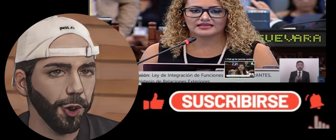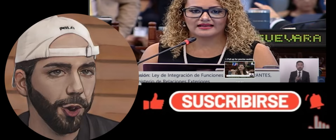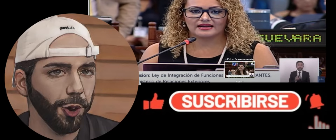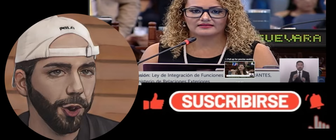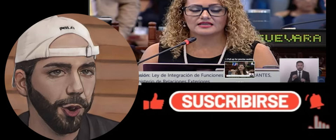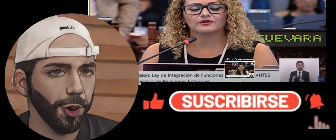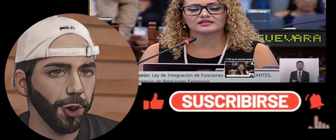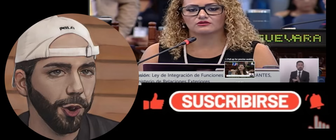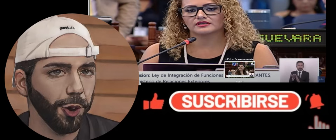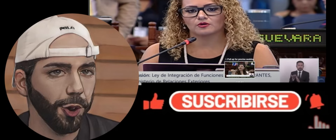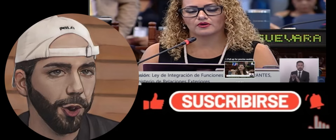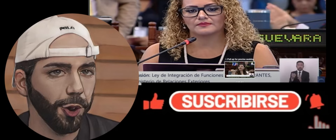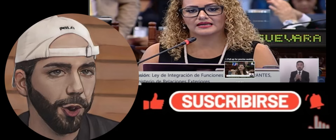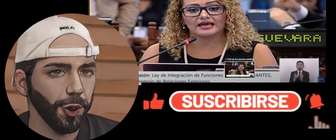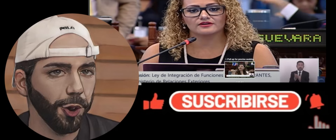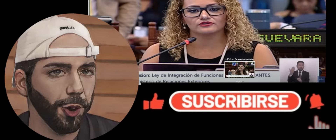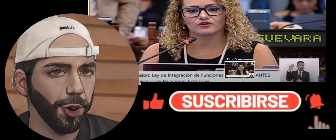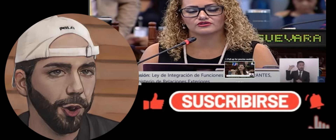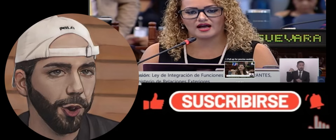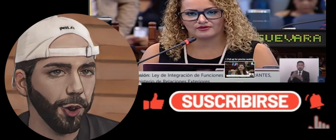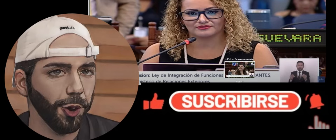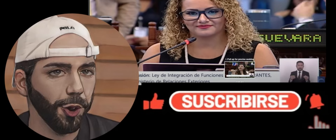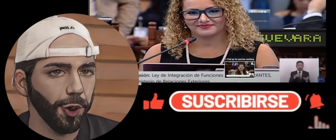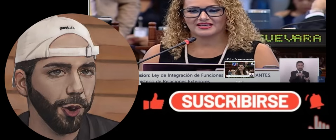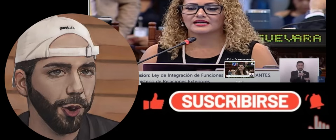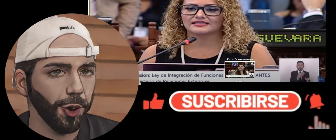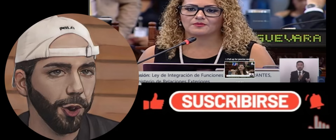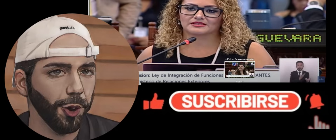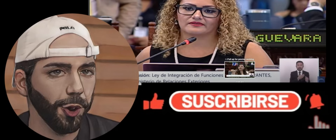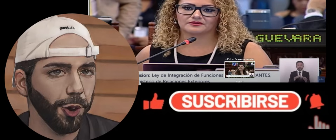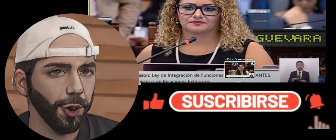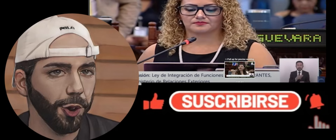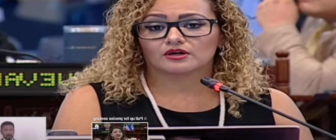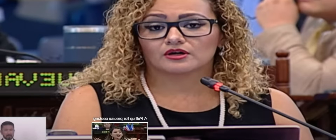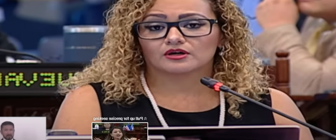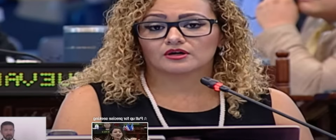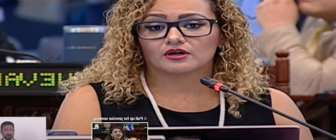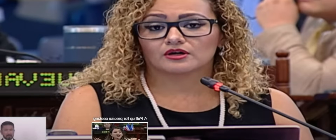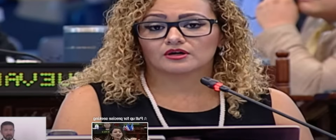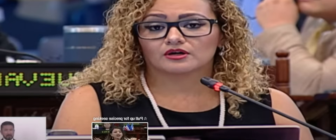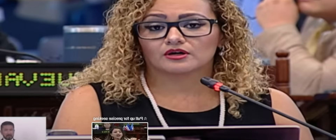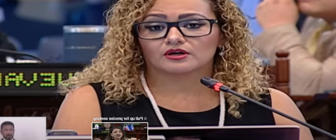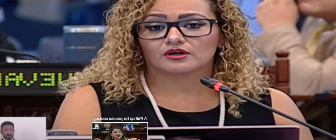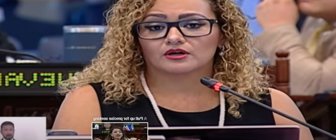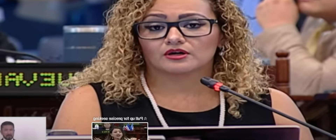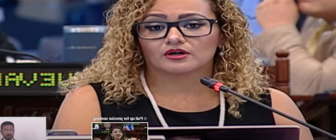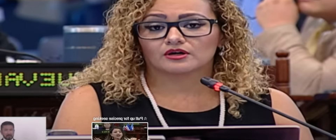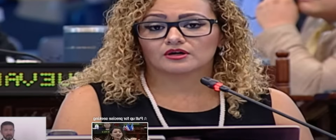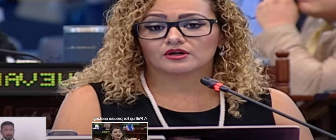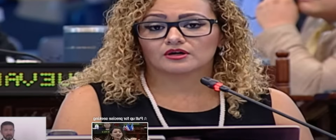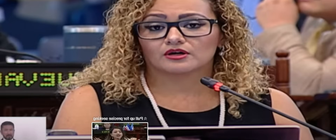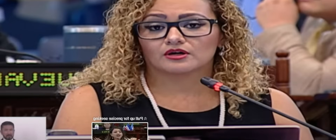para poder salir adelante y poder resolver esos problemas que ellos nos dejaron Gracias presidente vaya señores yo no sé qué no